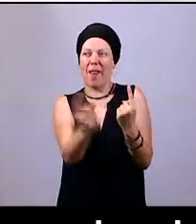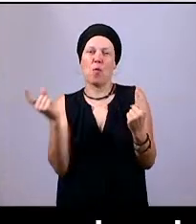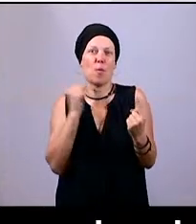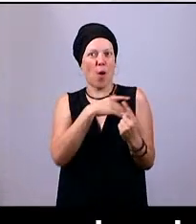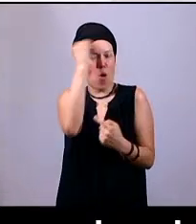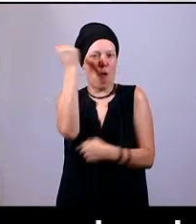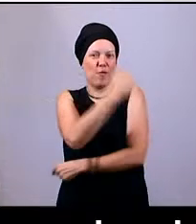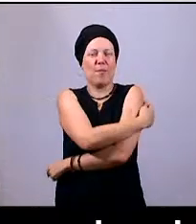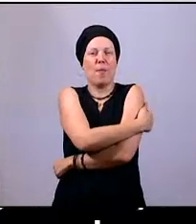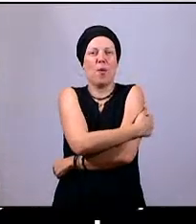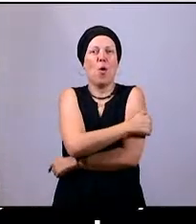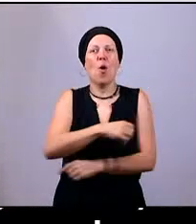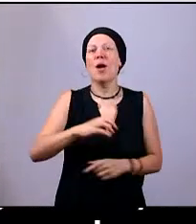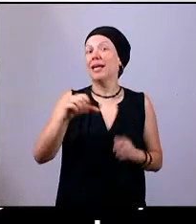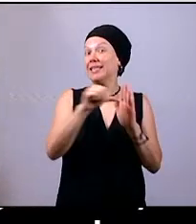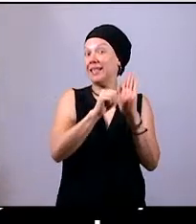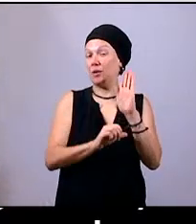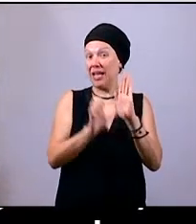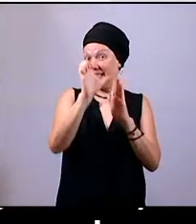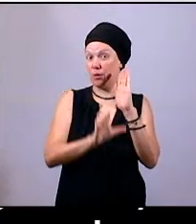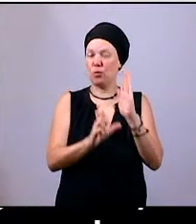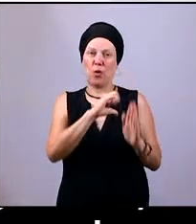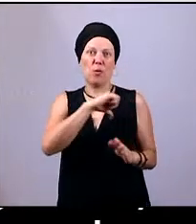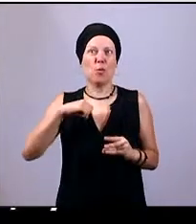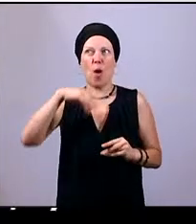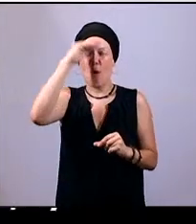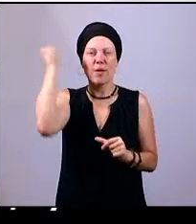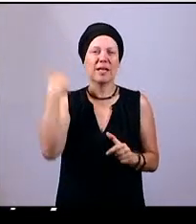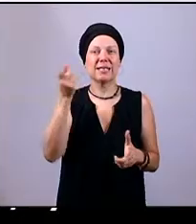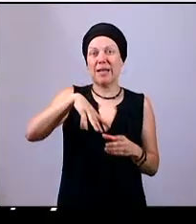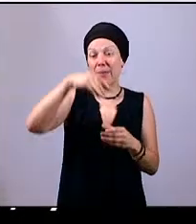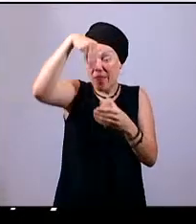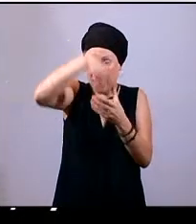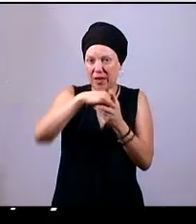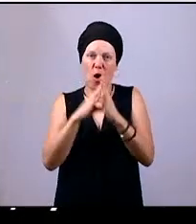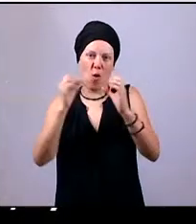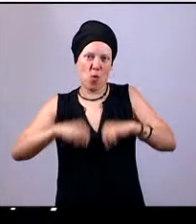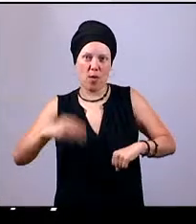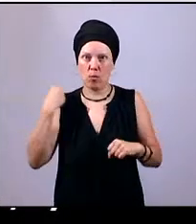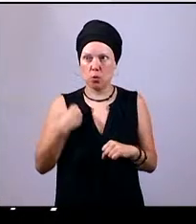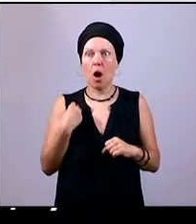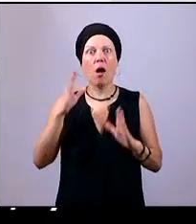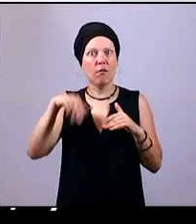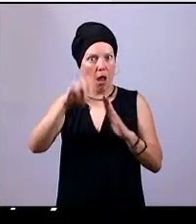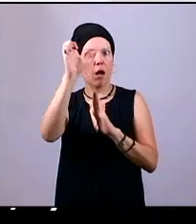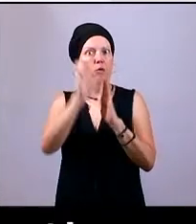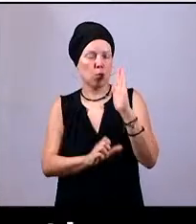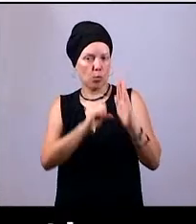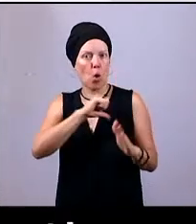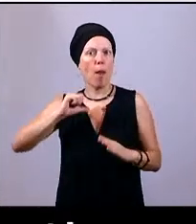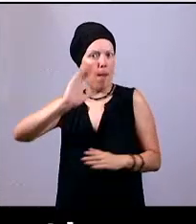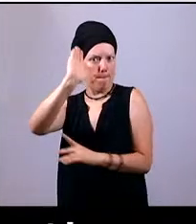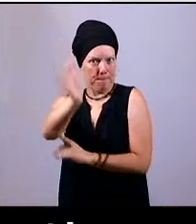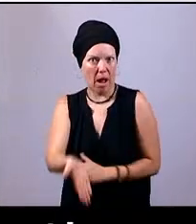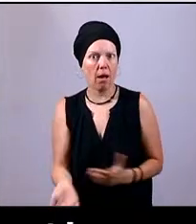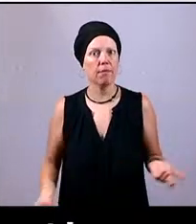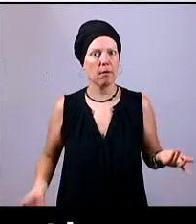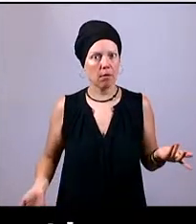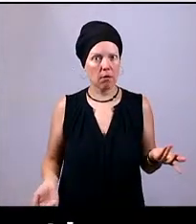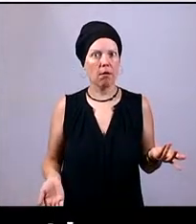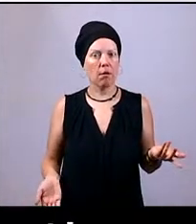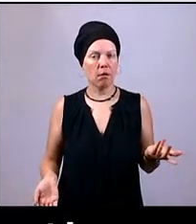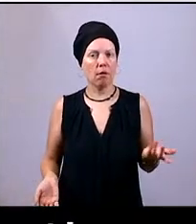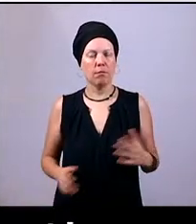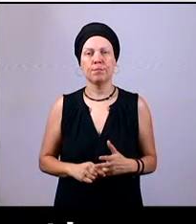olvidando de los estatutos de autonomía. Y muchas de las cuestiones contenidas en ese acuerdo atentan directamente contra lo que dicen los estatutos